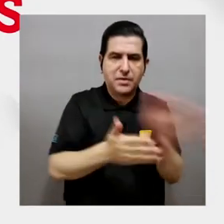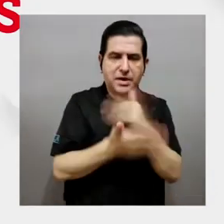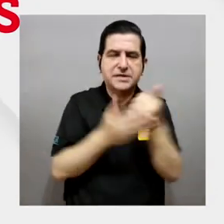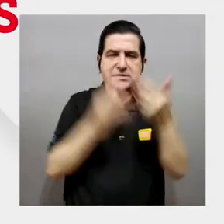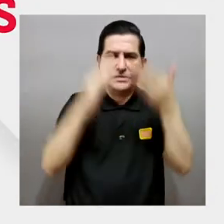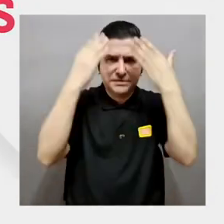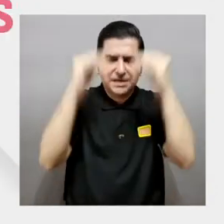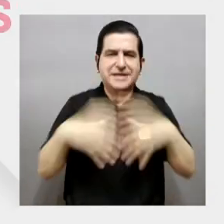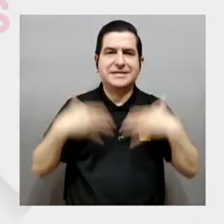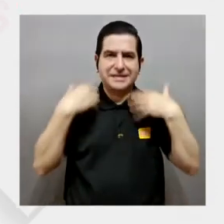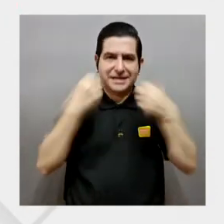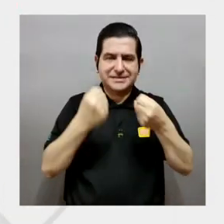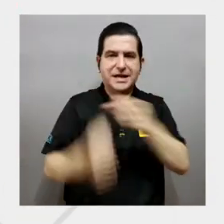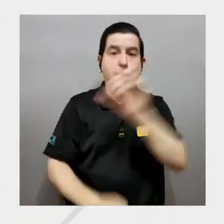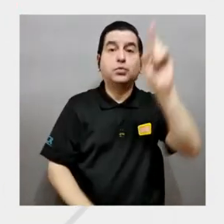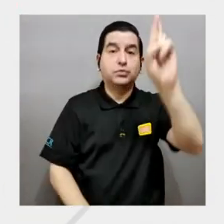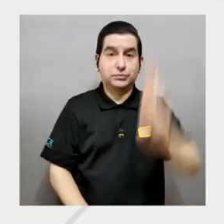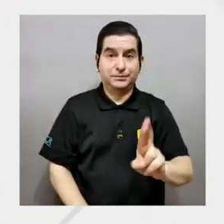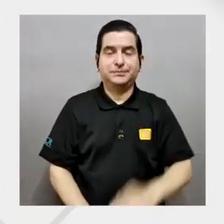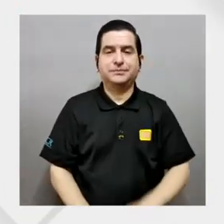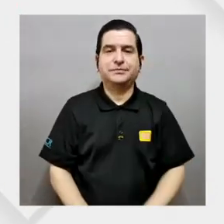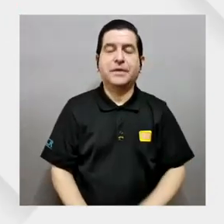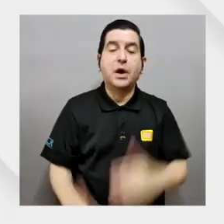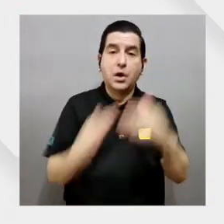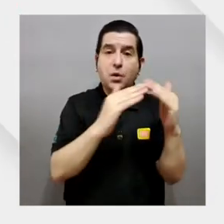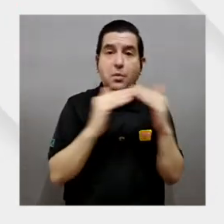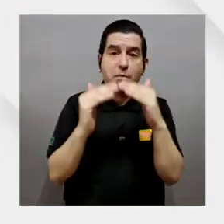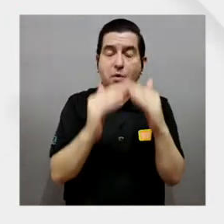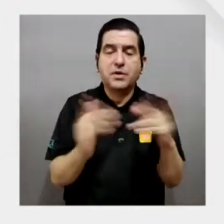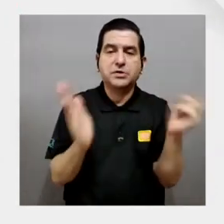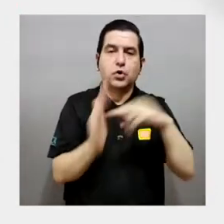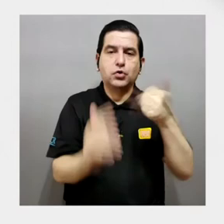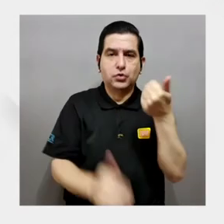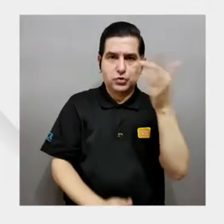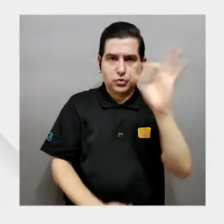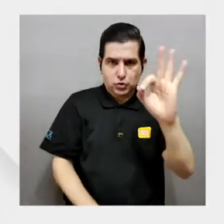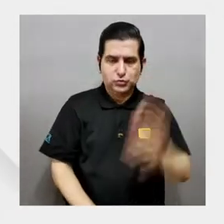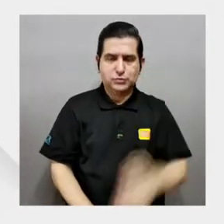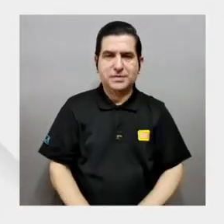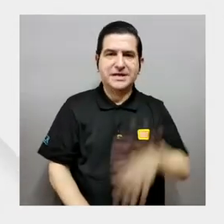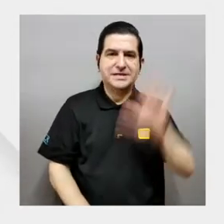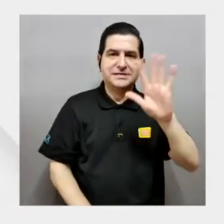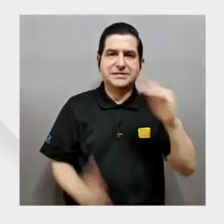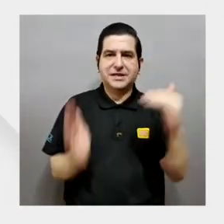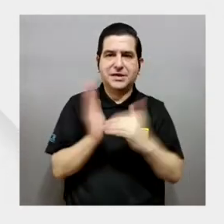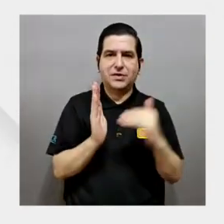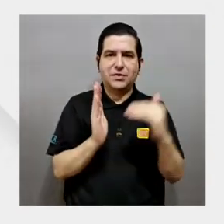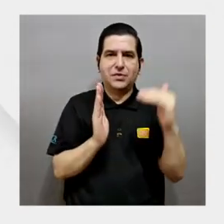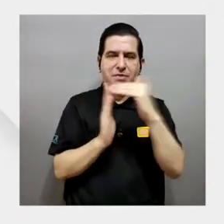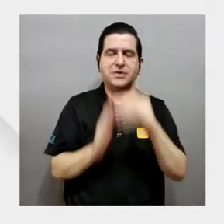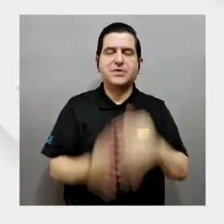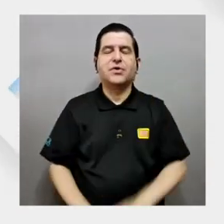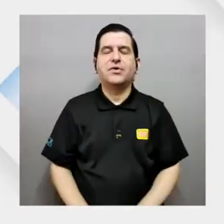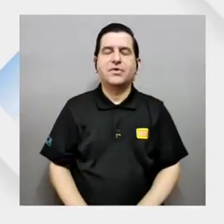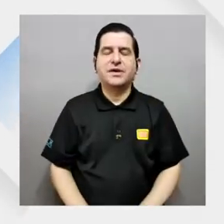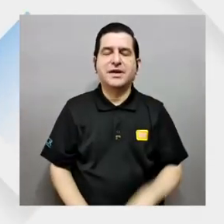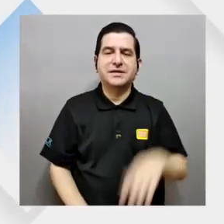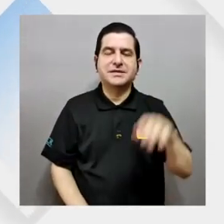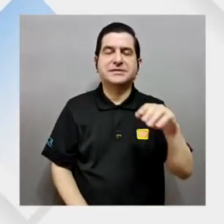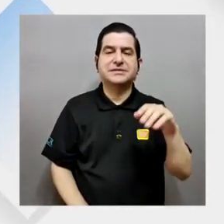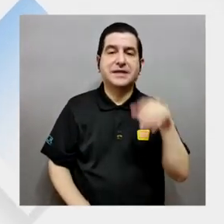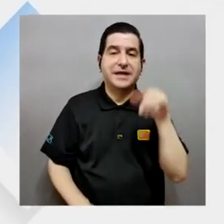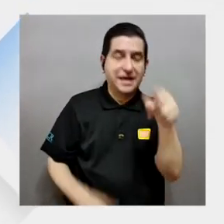Para efectos de referencia, algunos datos en salud de Costa Rica. La población al 2019,